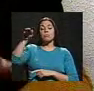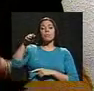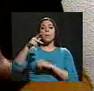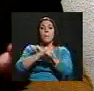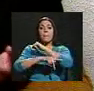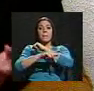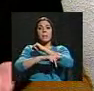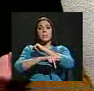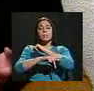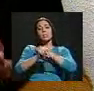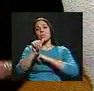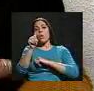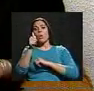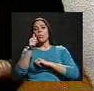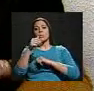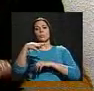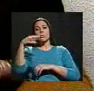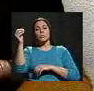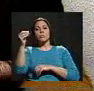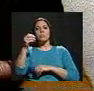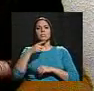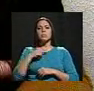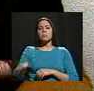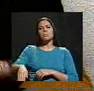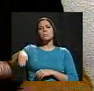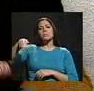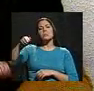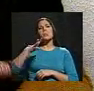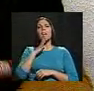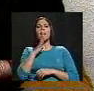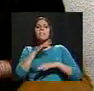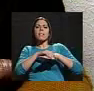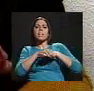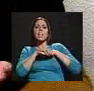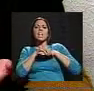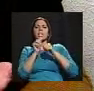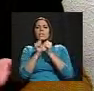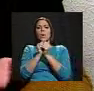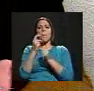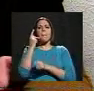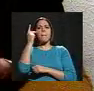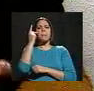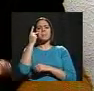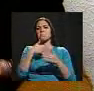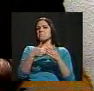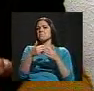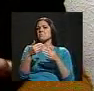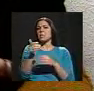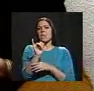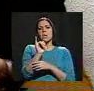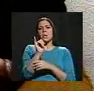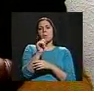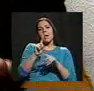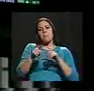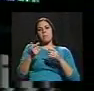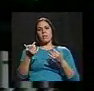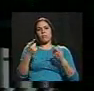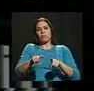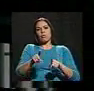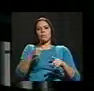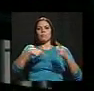país donde todos hablan español y crece hablando inglés con sus papás. Es lo mismo, nada más que pasó con la lengua de señas.